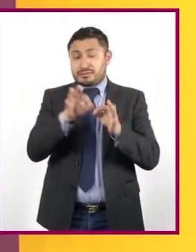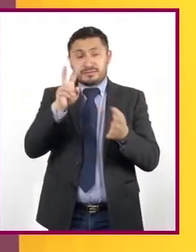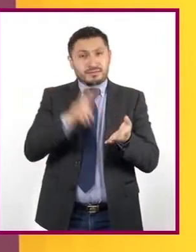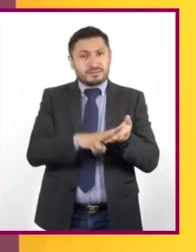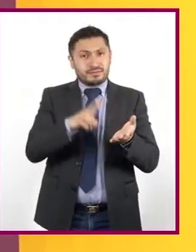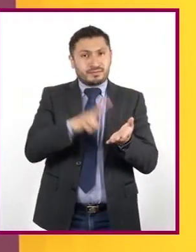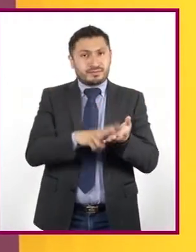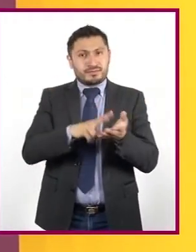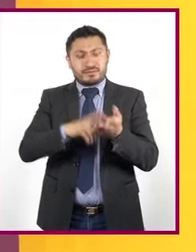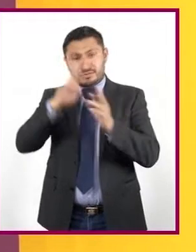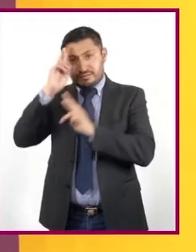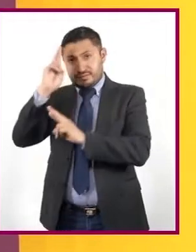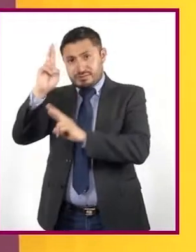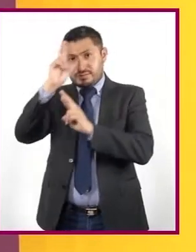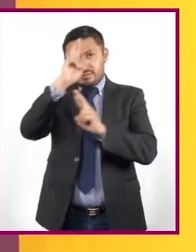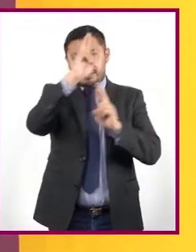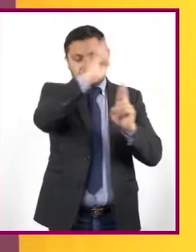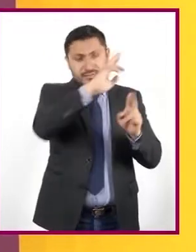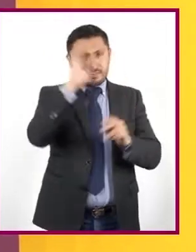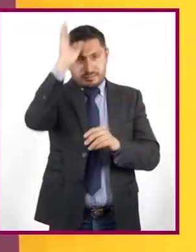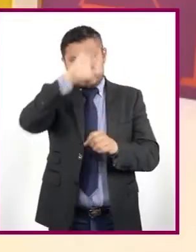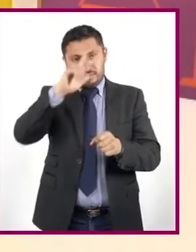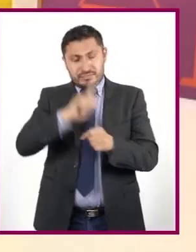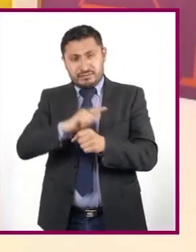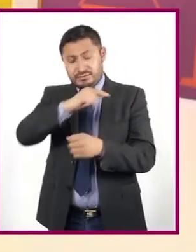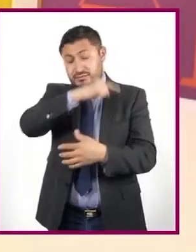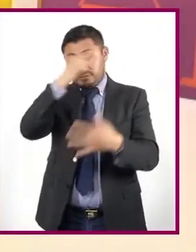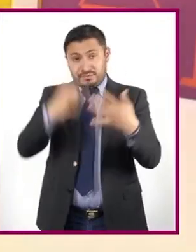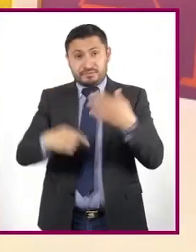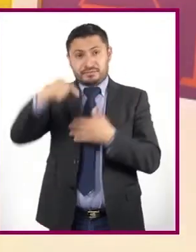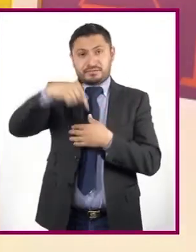diversidad cultural en México y el mundo.